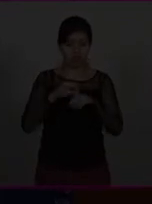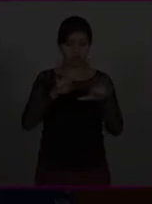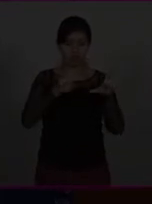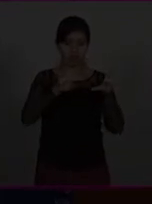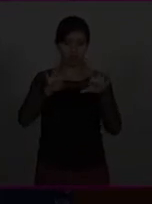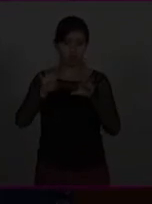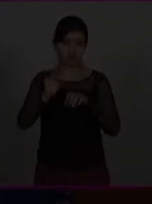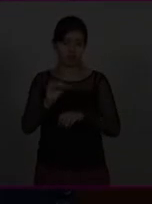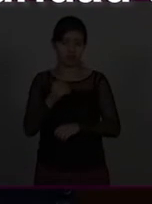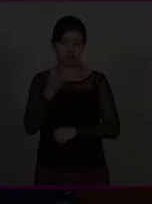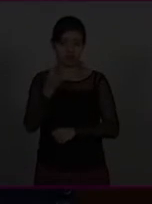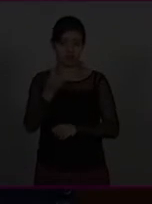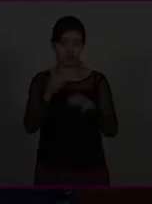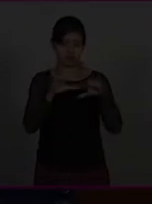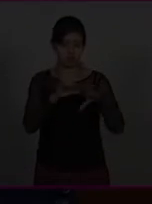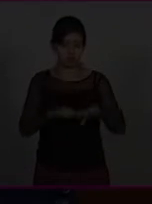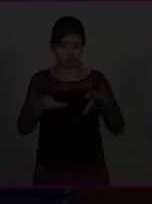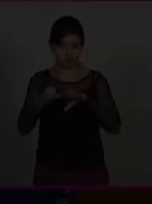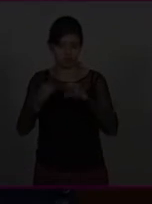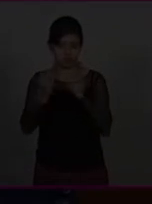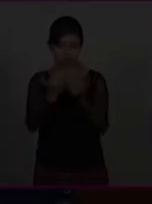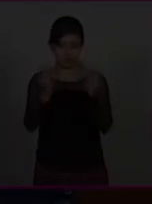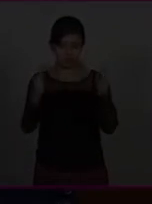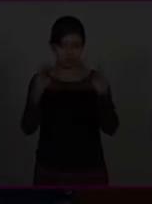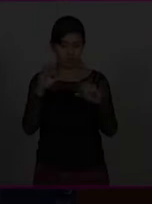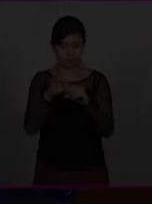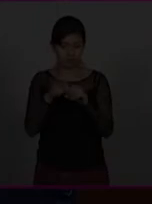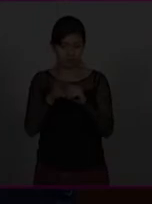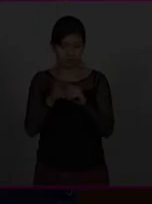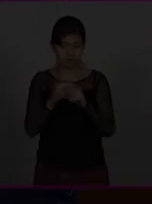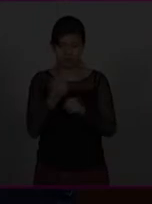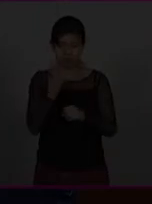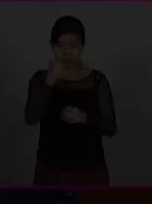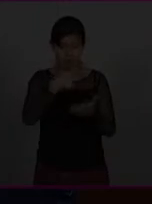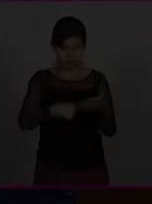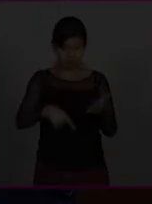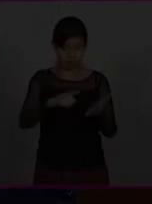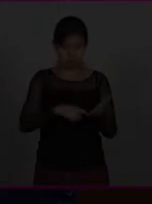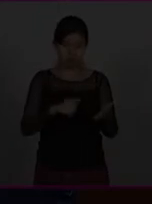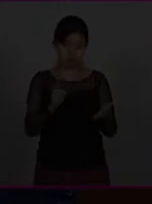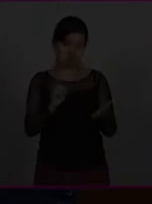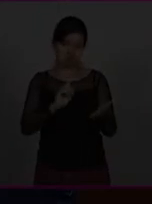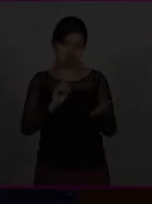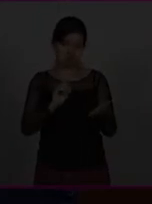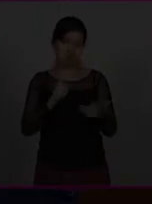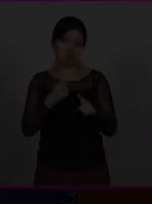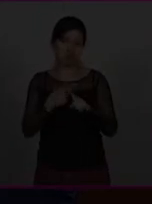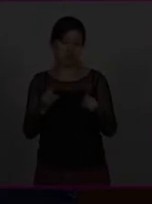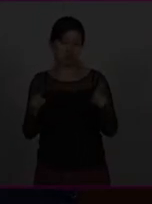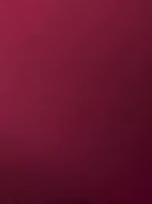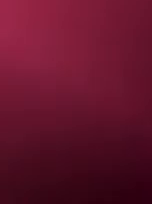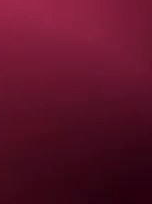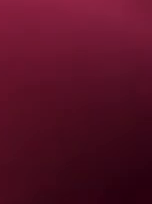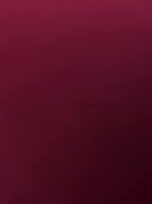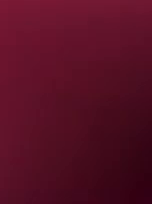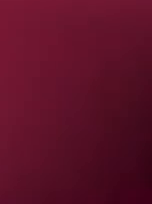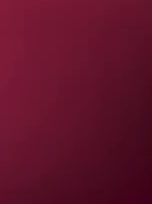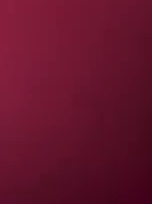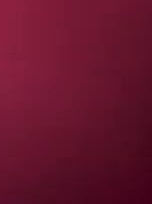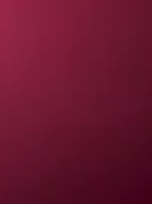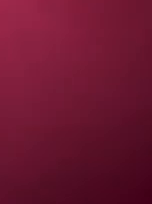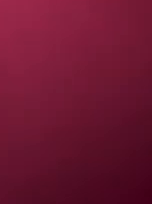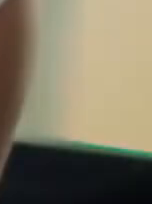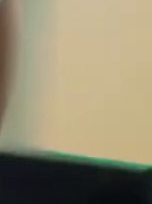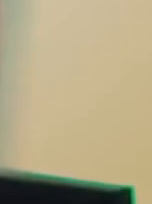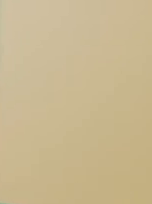del personal asimismo se pospondrán las contrataciones para 315 plazas vacantes además se